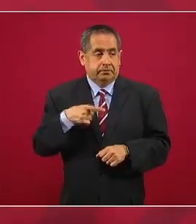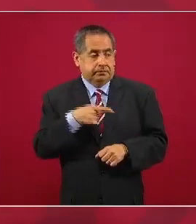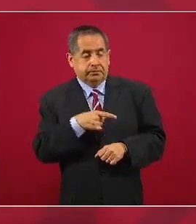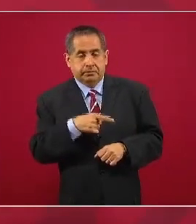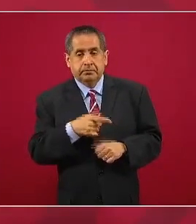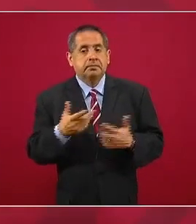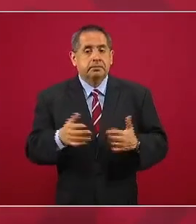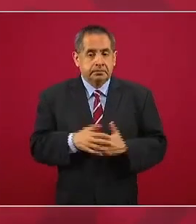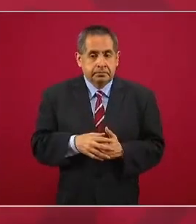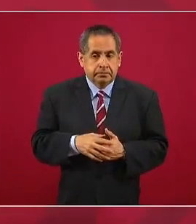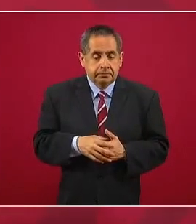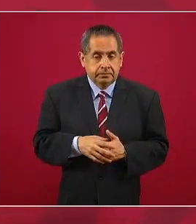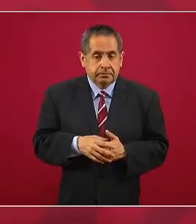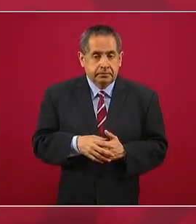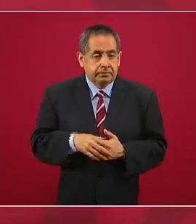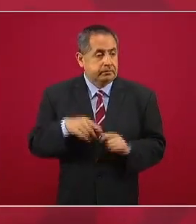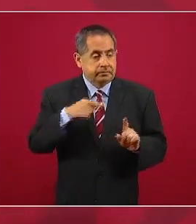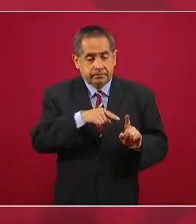cuando se